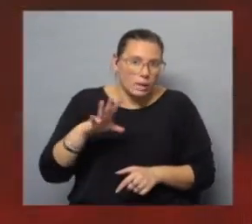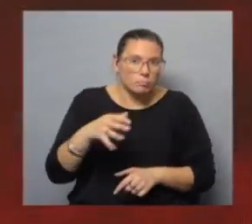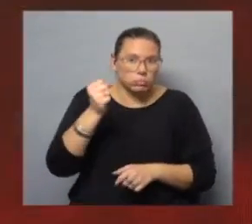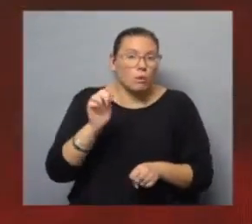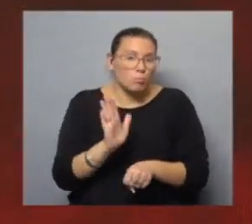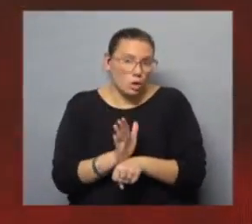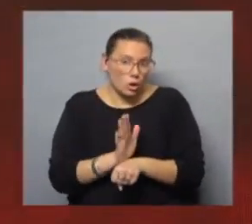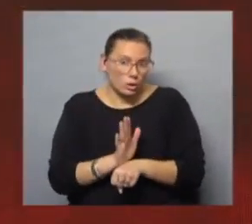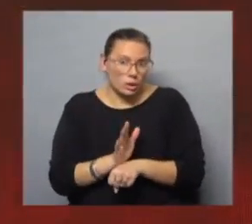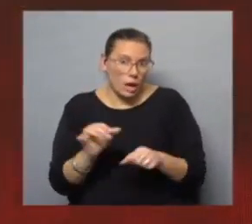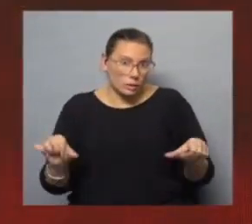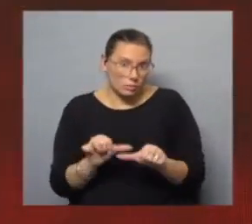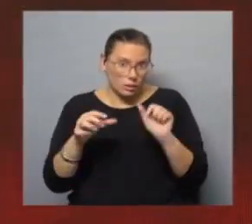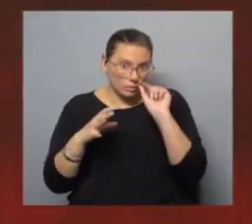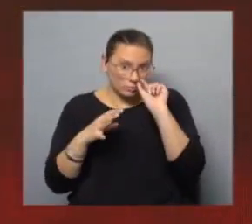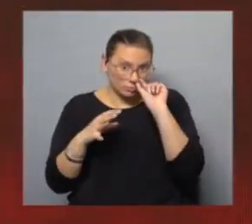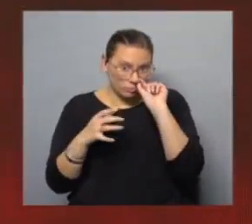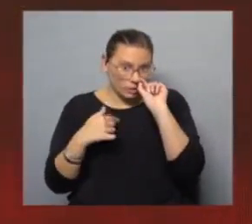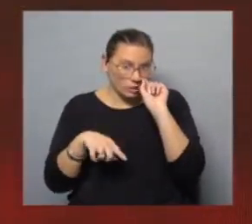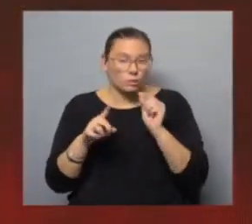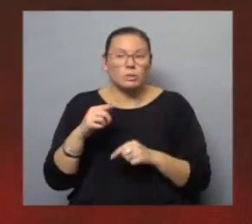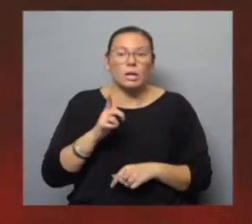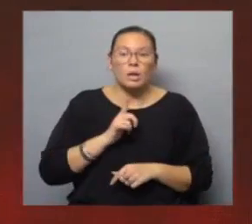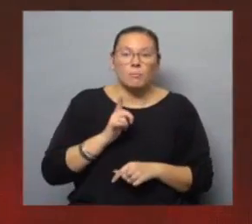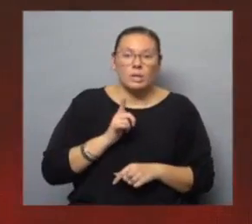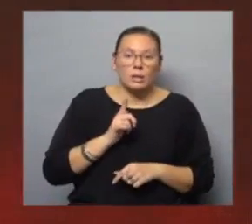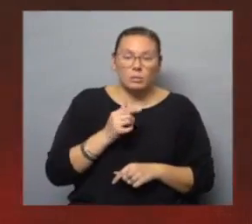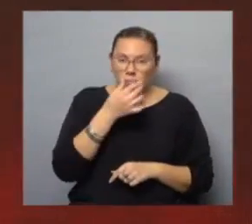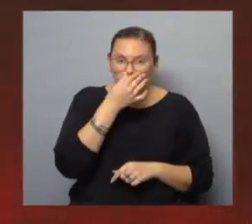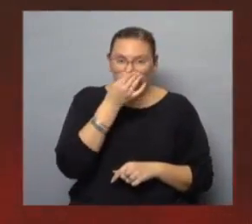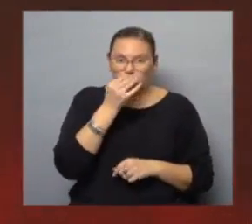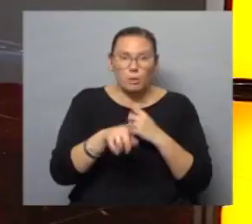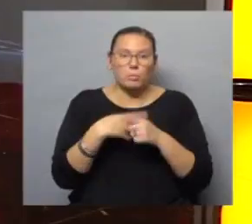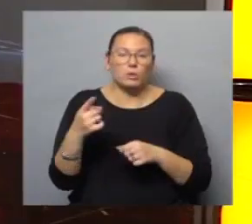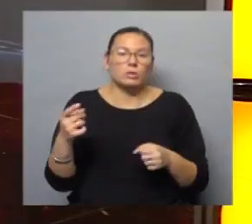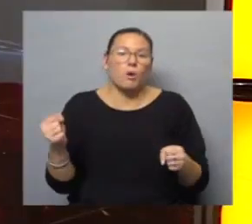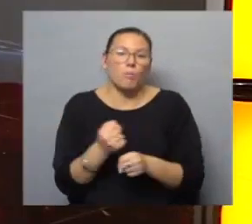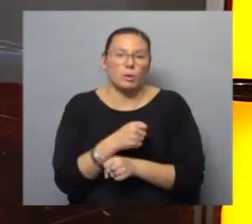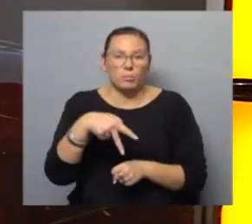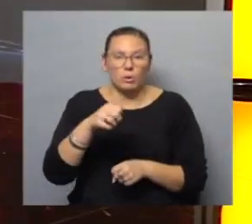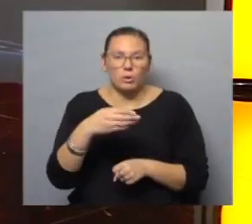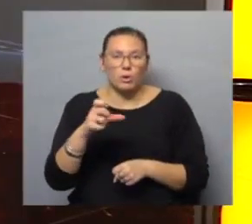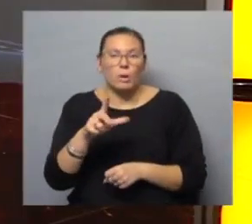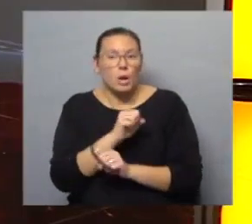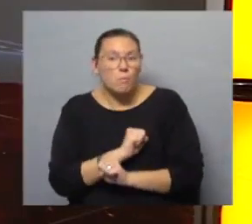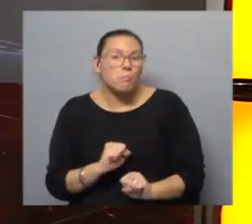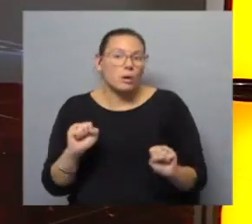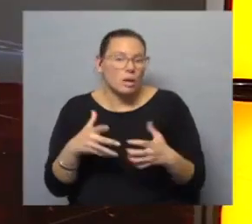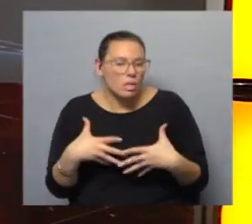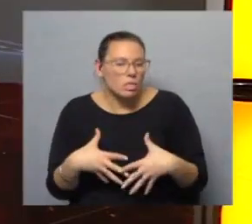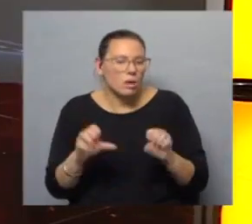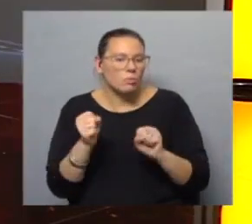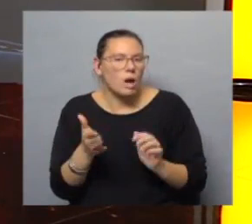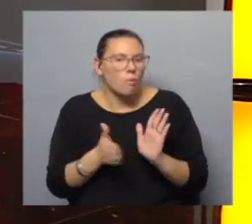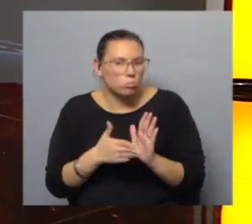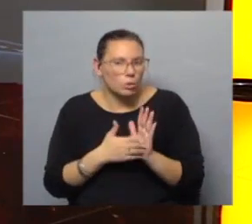biológica. Entonces, uno espera, digamos, el próximo premio Nobel será poder detectar esa evidencia